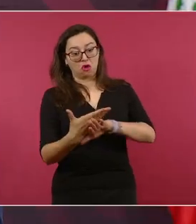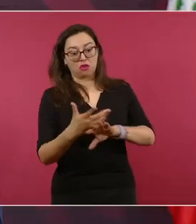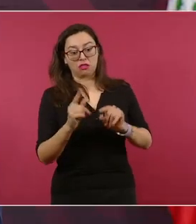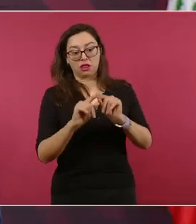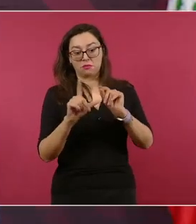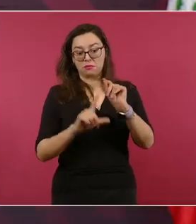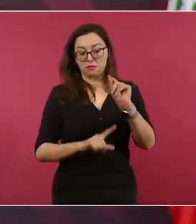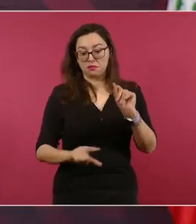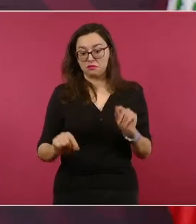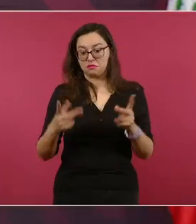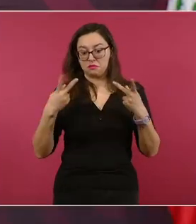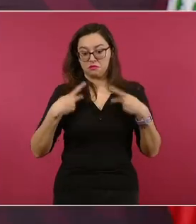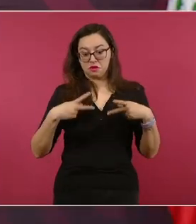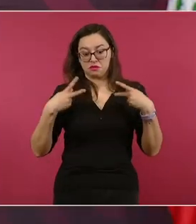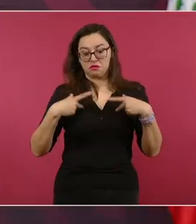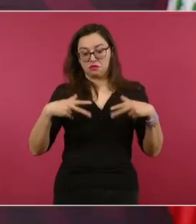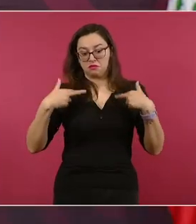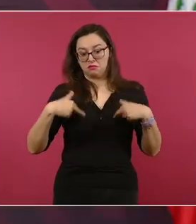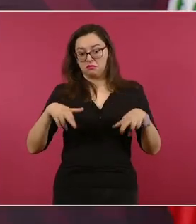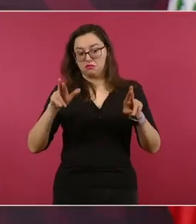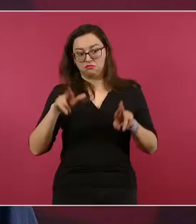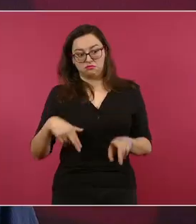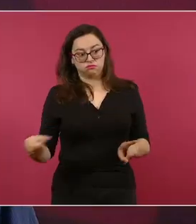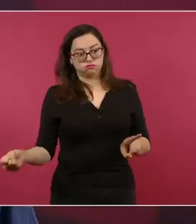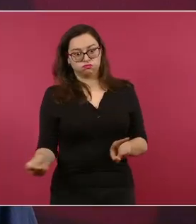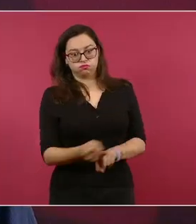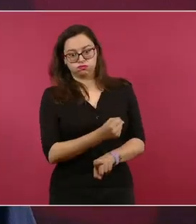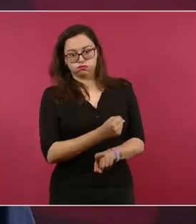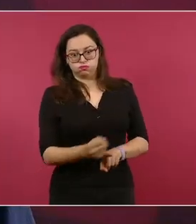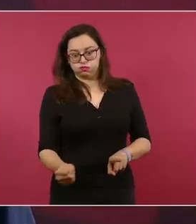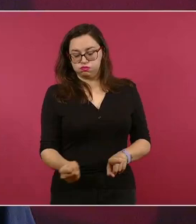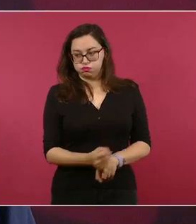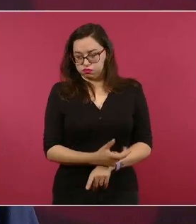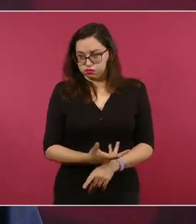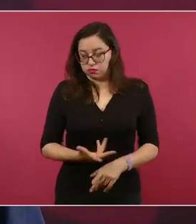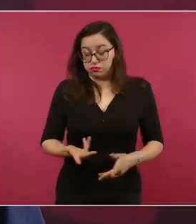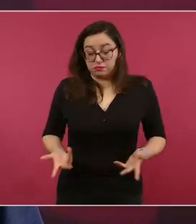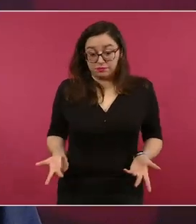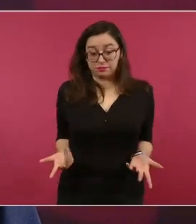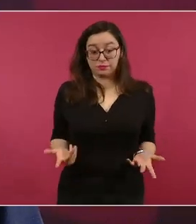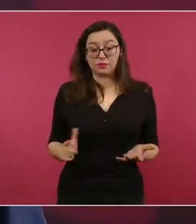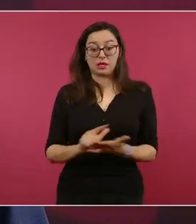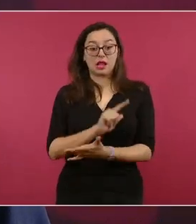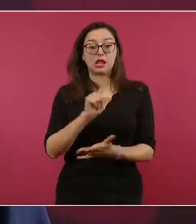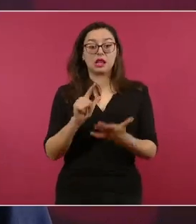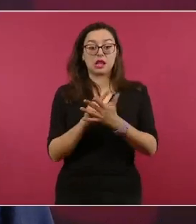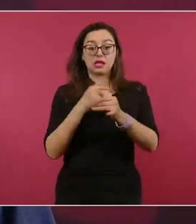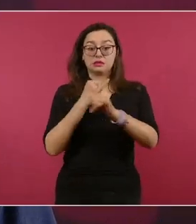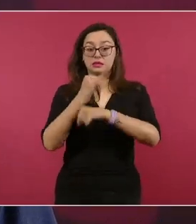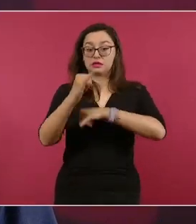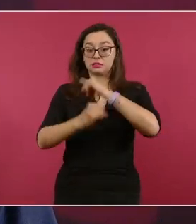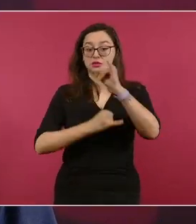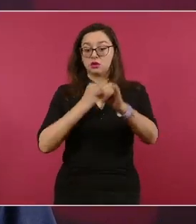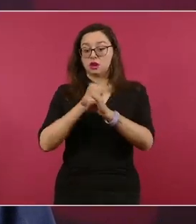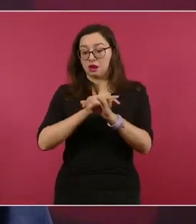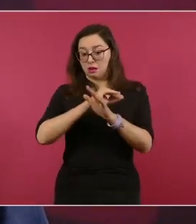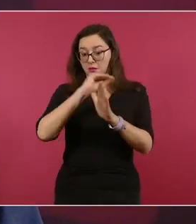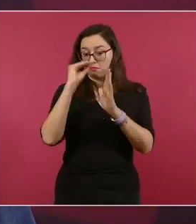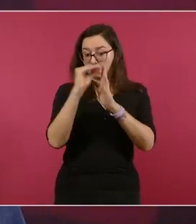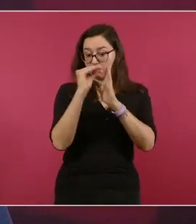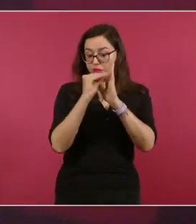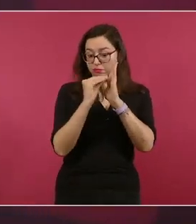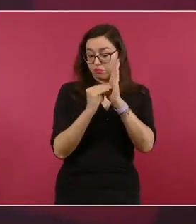reforzar el derecho internacional para que esto no vuelva a suceder. Y